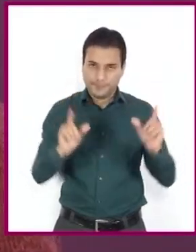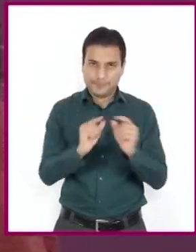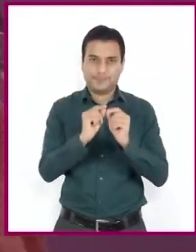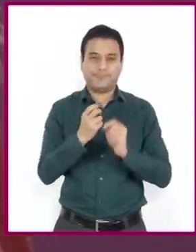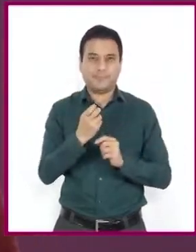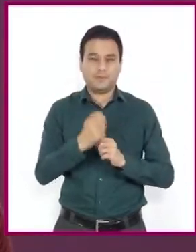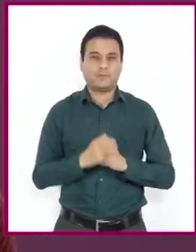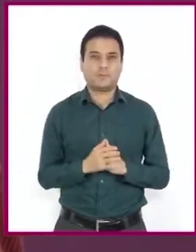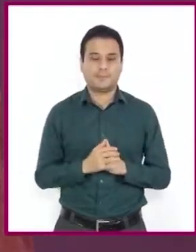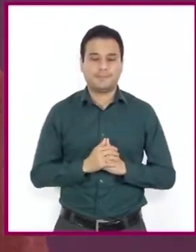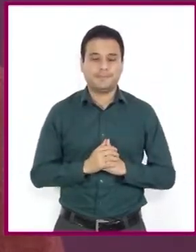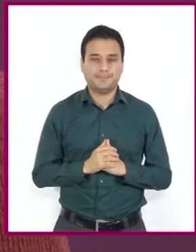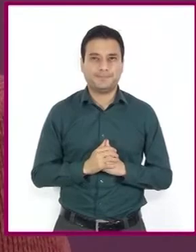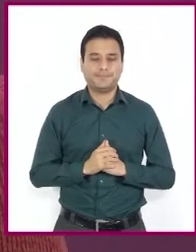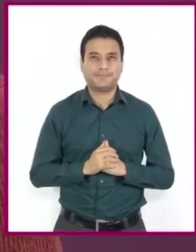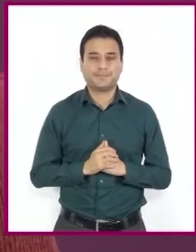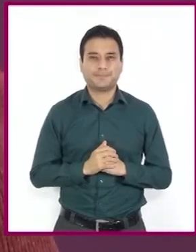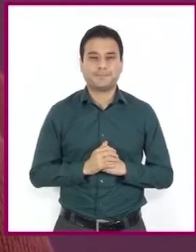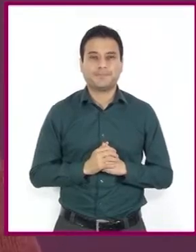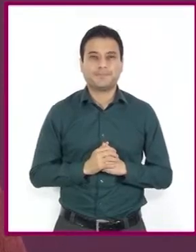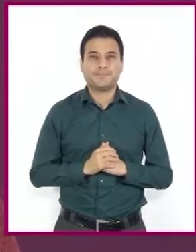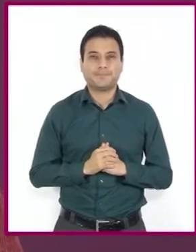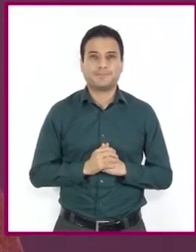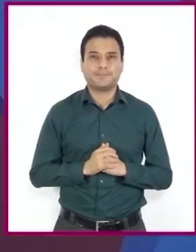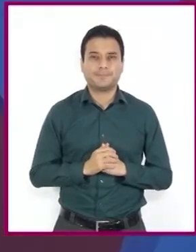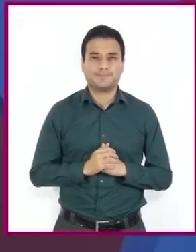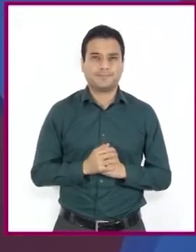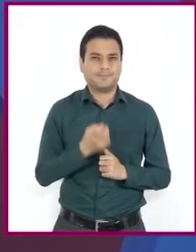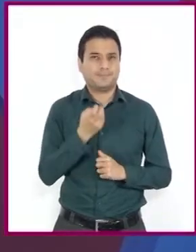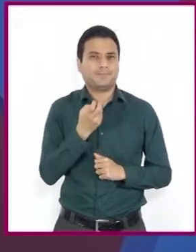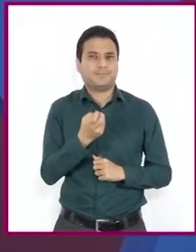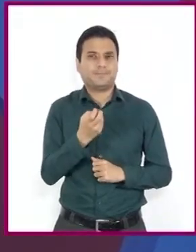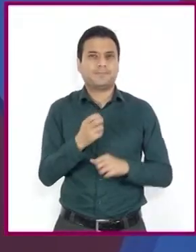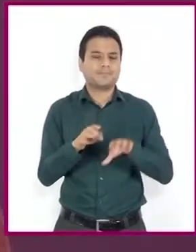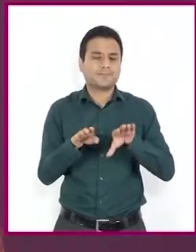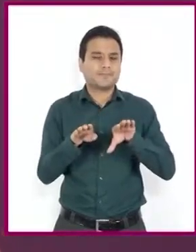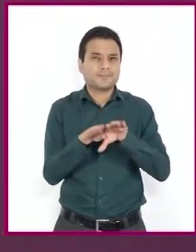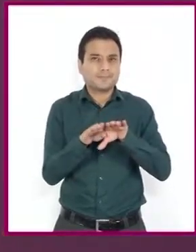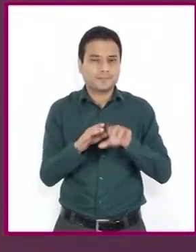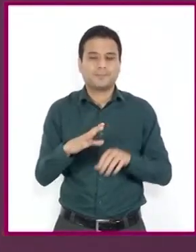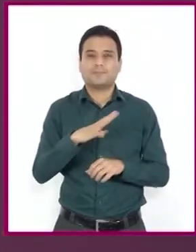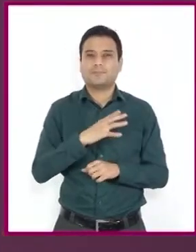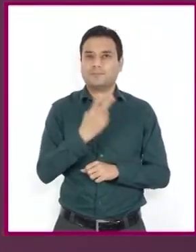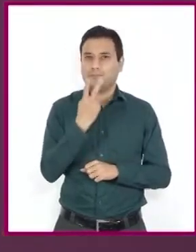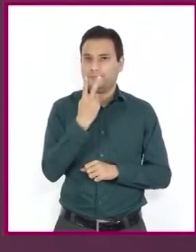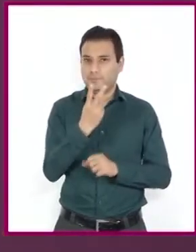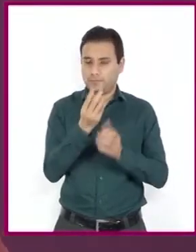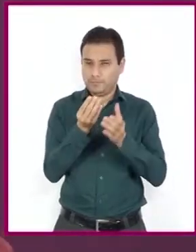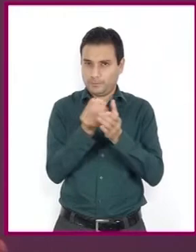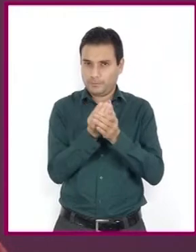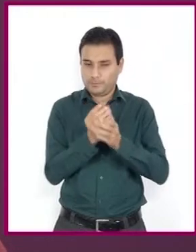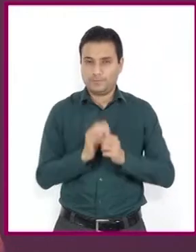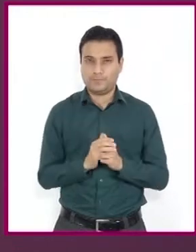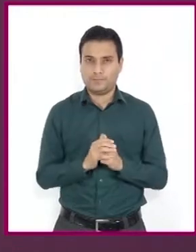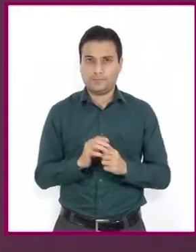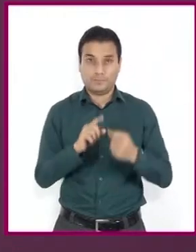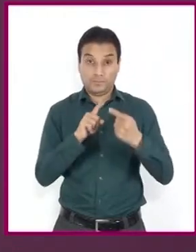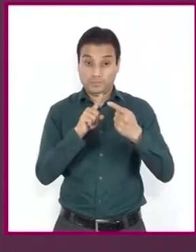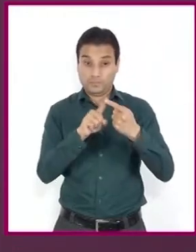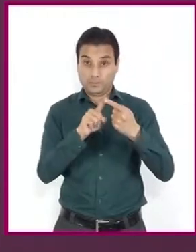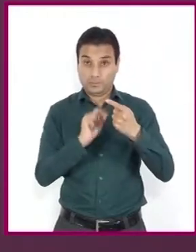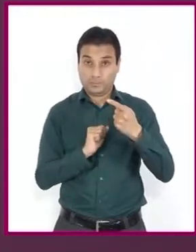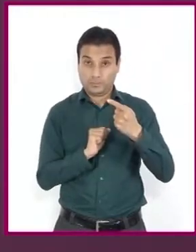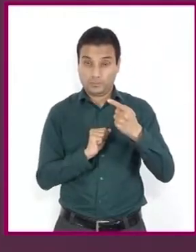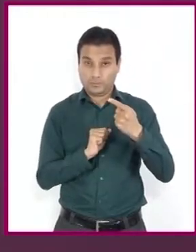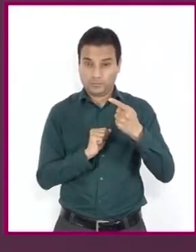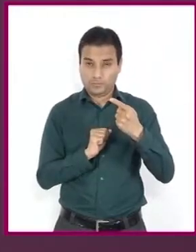dicho a lo largo de la exposición y para ello hay dos maneras de construirlo. La primera